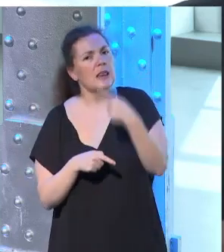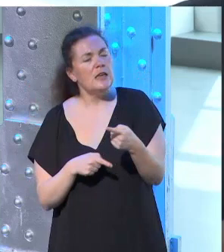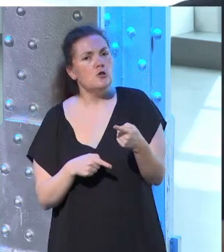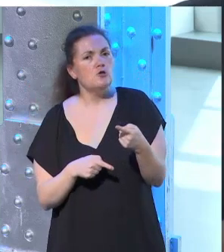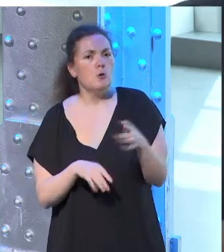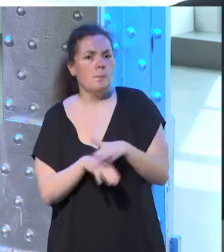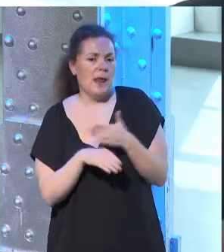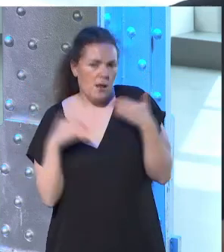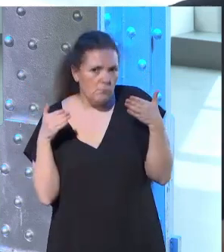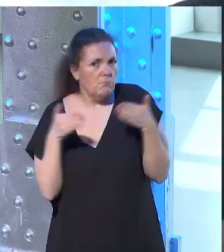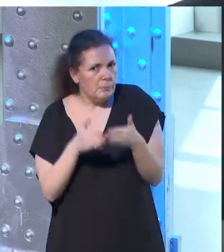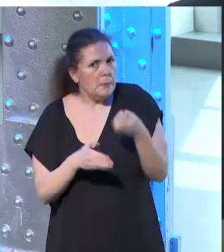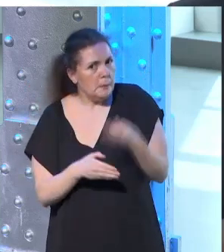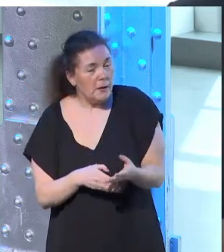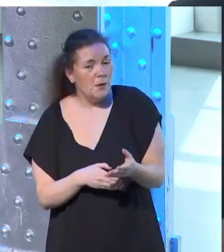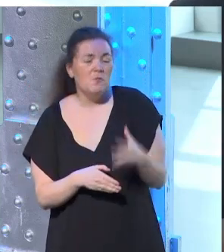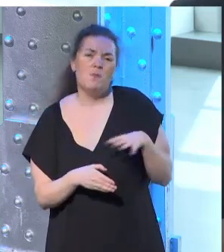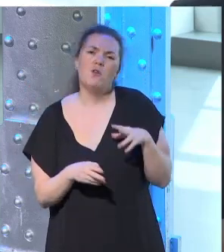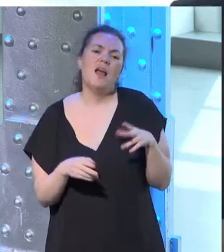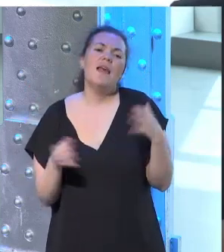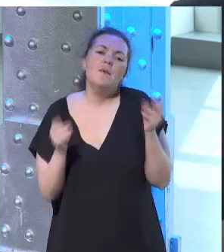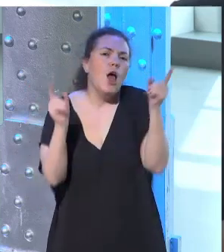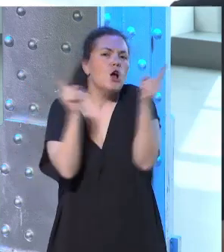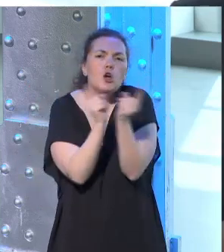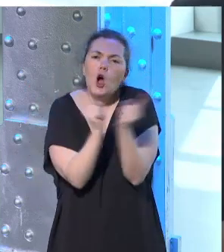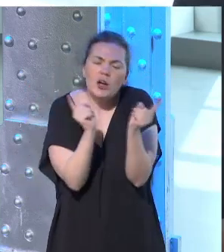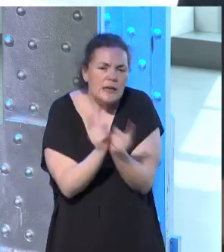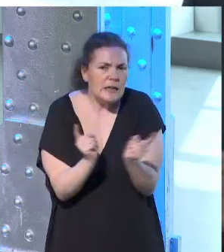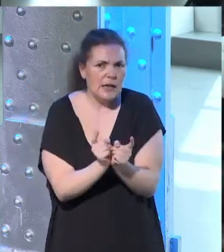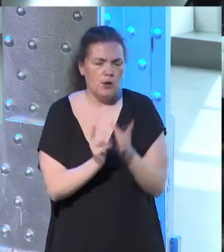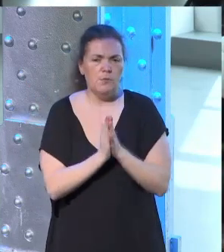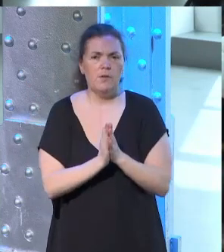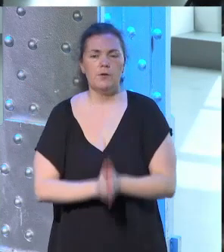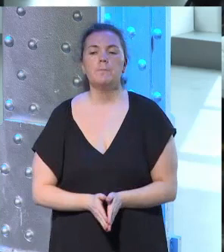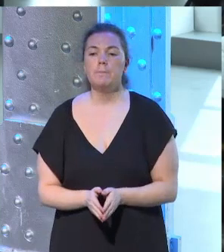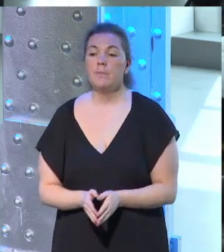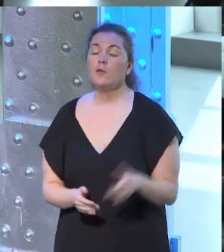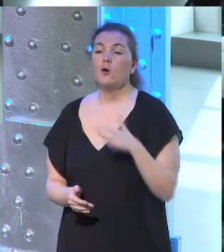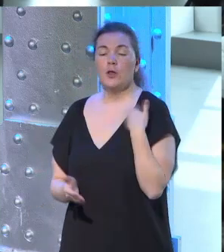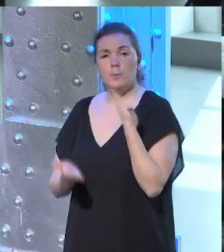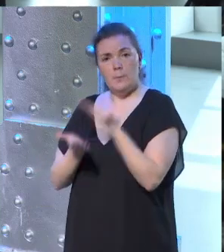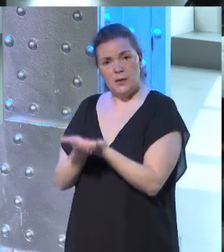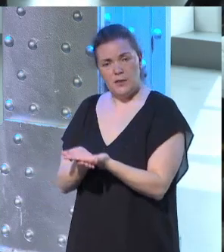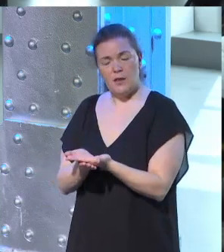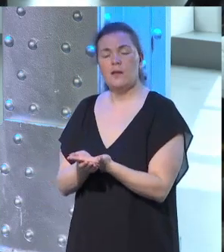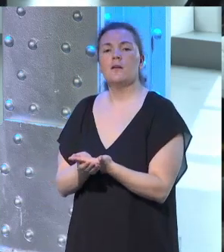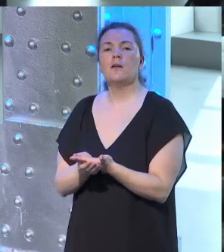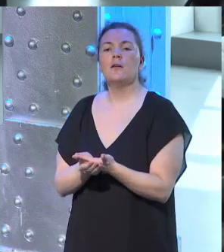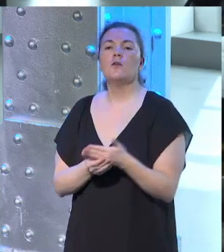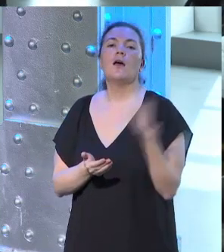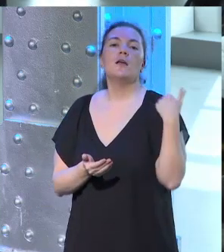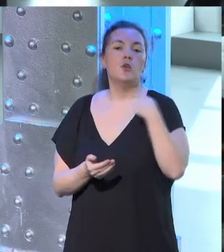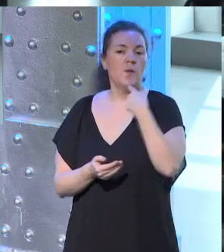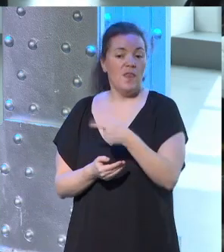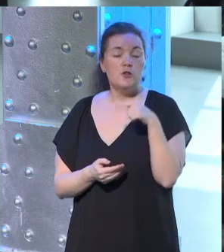para aterrizar el asunto. Pero vamos a lo concreto, por favor. Brevedad y concreción. Víctor. Yo os quería plantear un poco, ¿no? Yo antes decía que